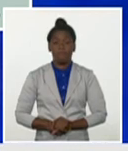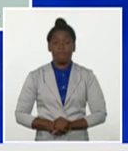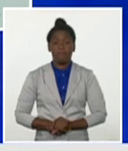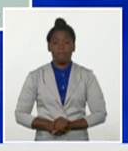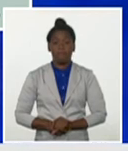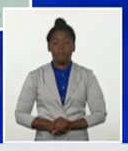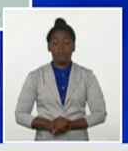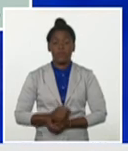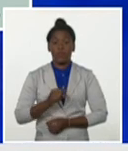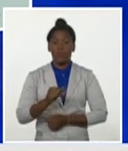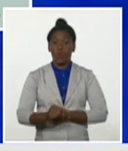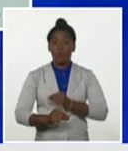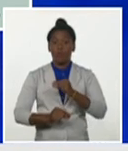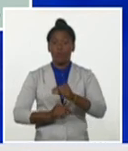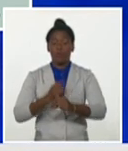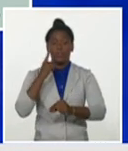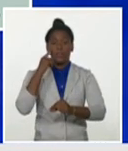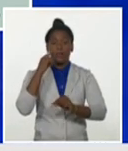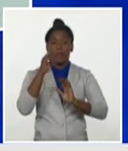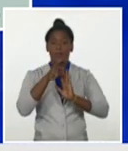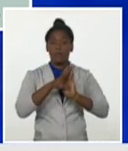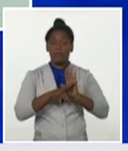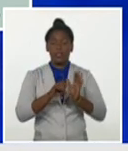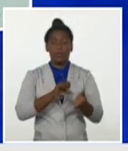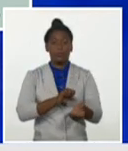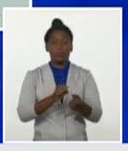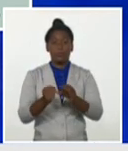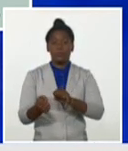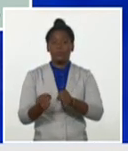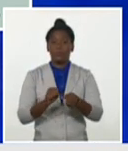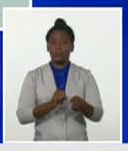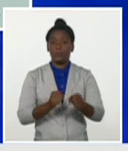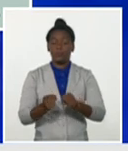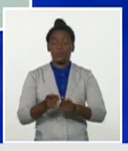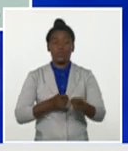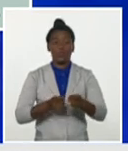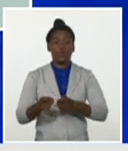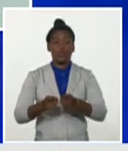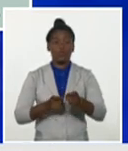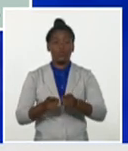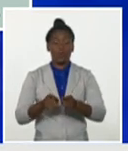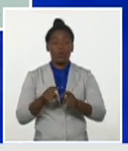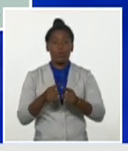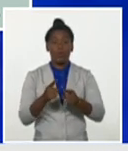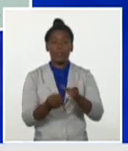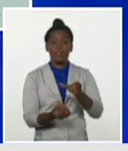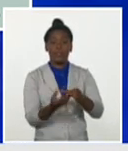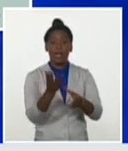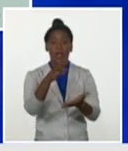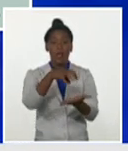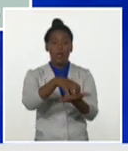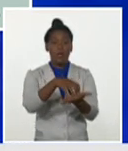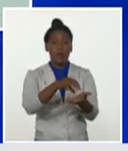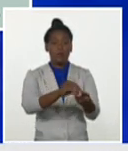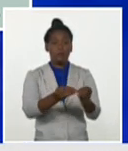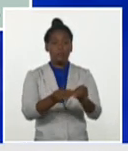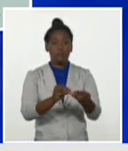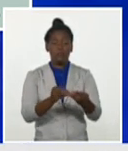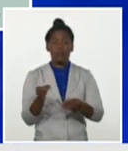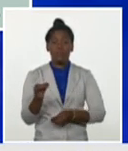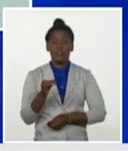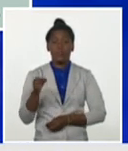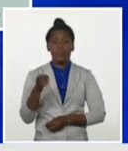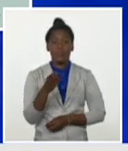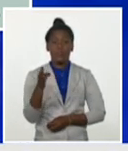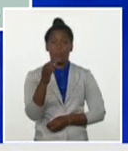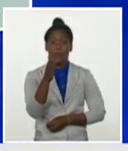adoptando medidas para poder controlar el evento que están enfrentando en el municipio de Baracoa. De